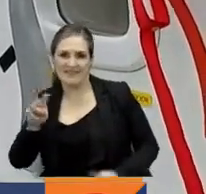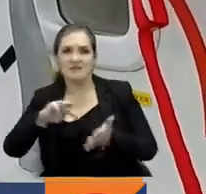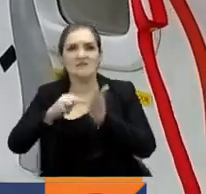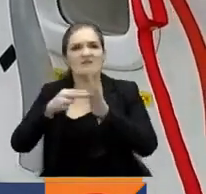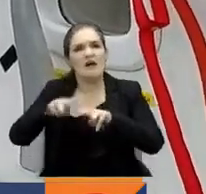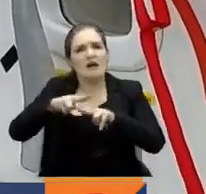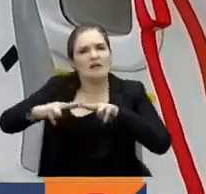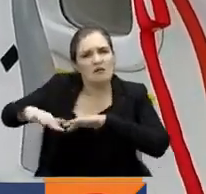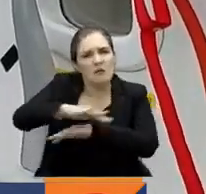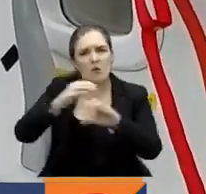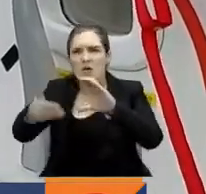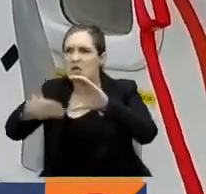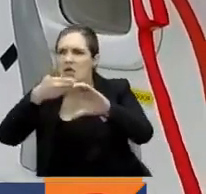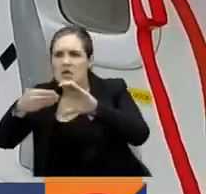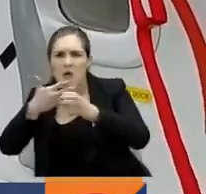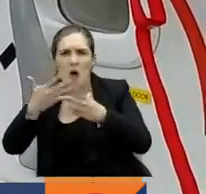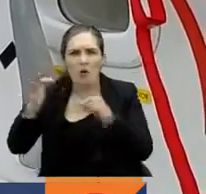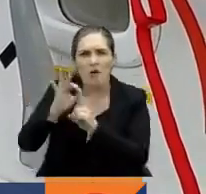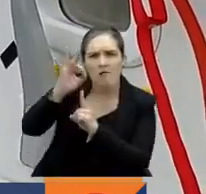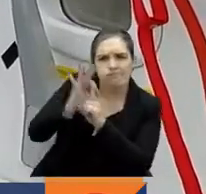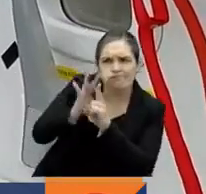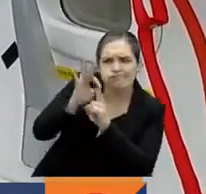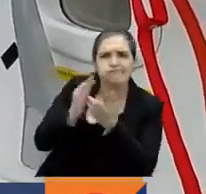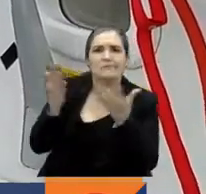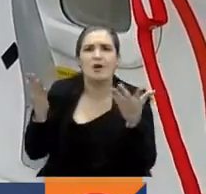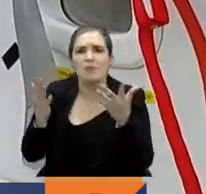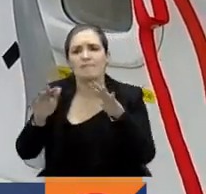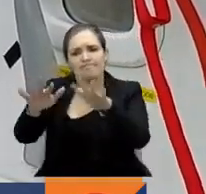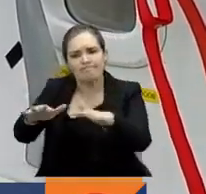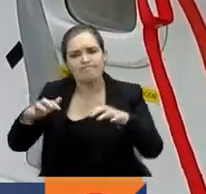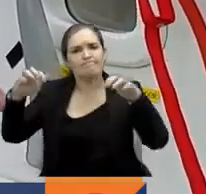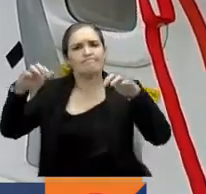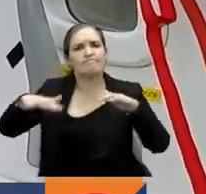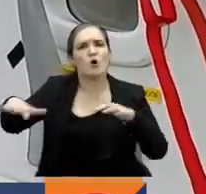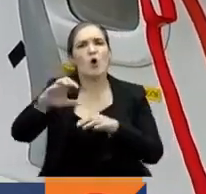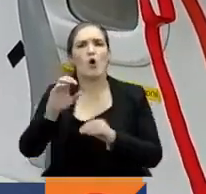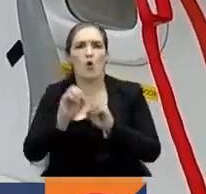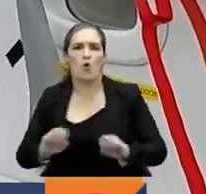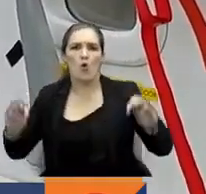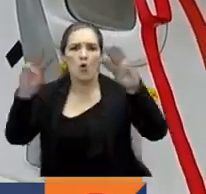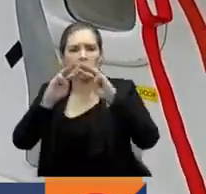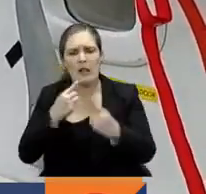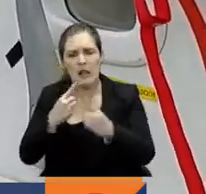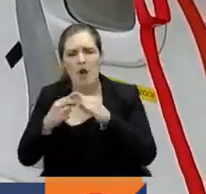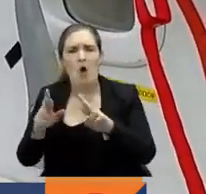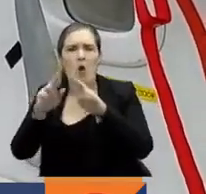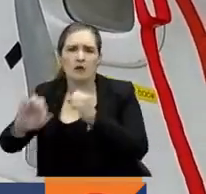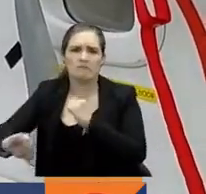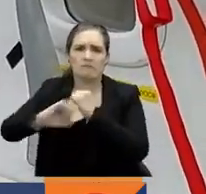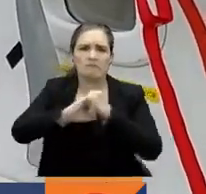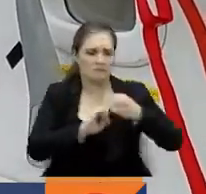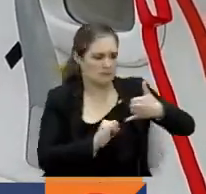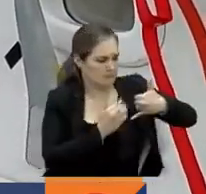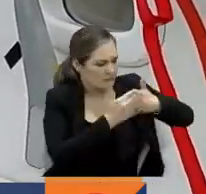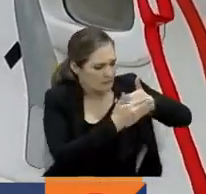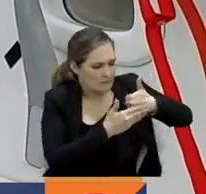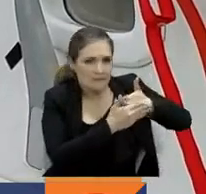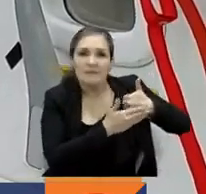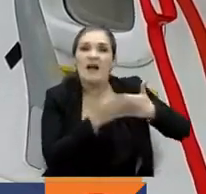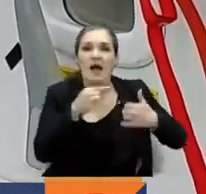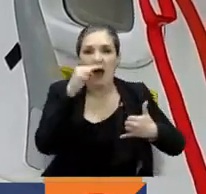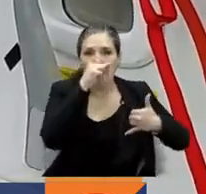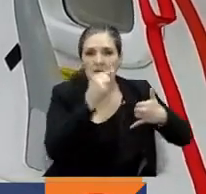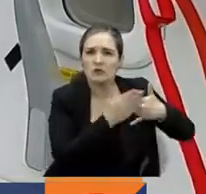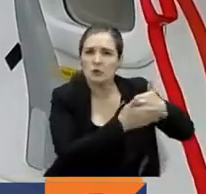climático. Allí pedirá a los países de las Naciones Unidas salvar la selva amazónica. Posteriormente estará en Francia. Allí en París participará de un